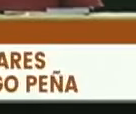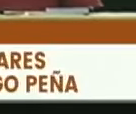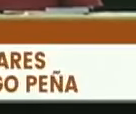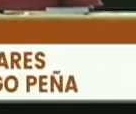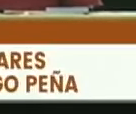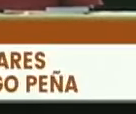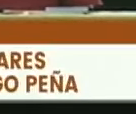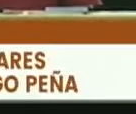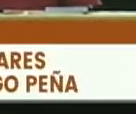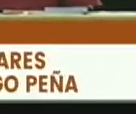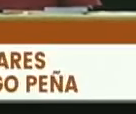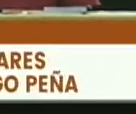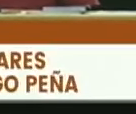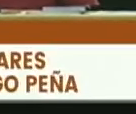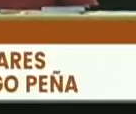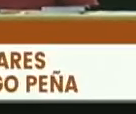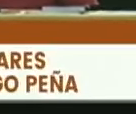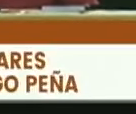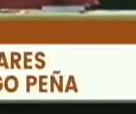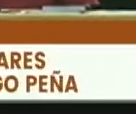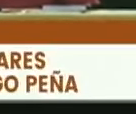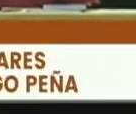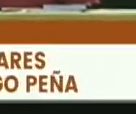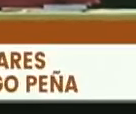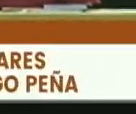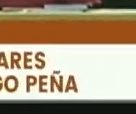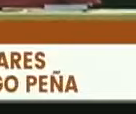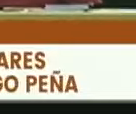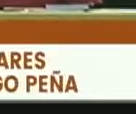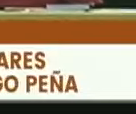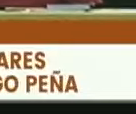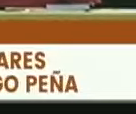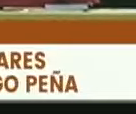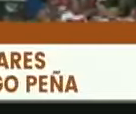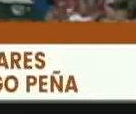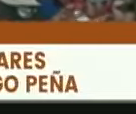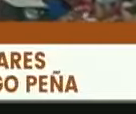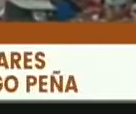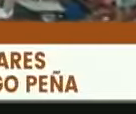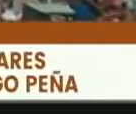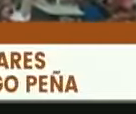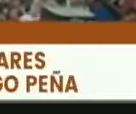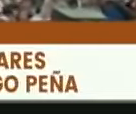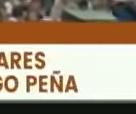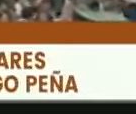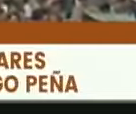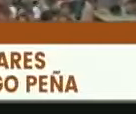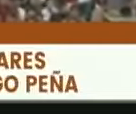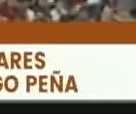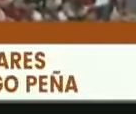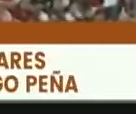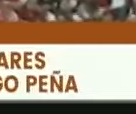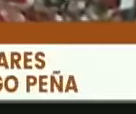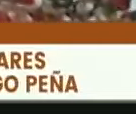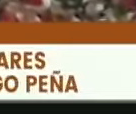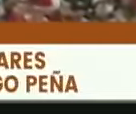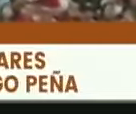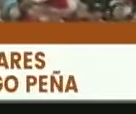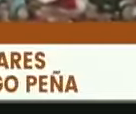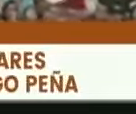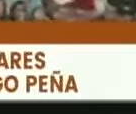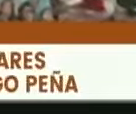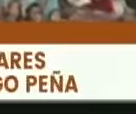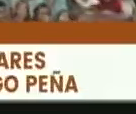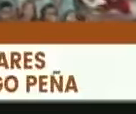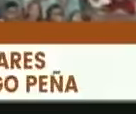de la patria, el pueblo de Mérida dio la batalla de los puentes en el puente Simón Bolívar y hoy se